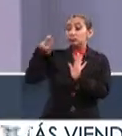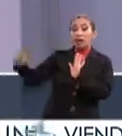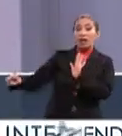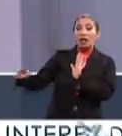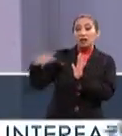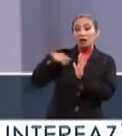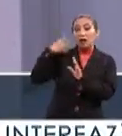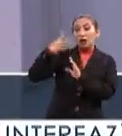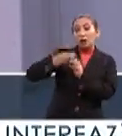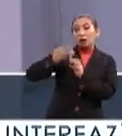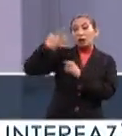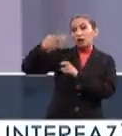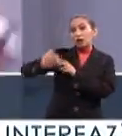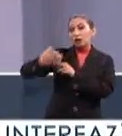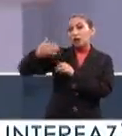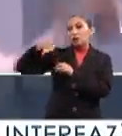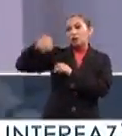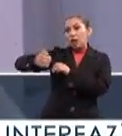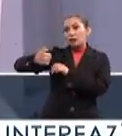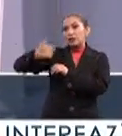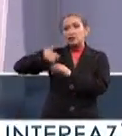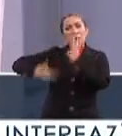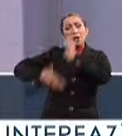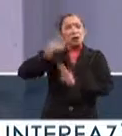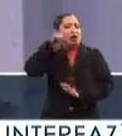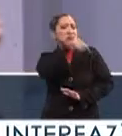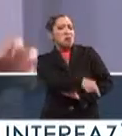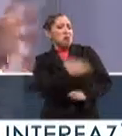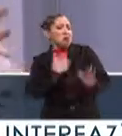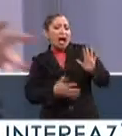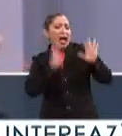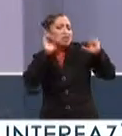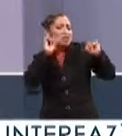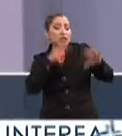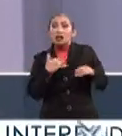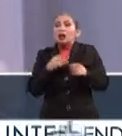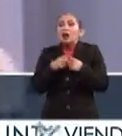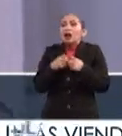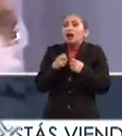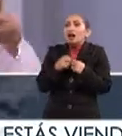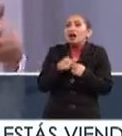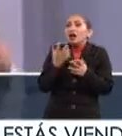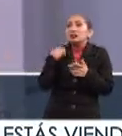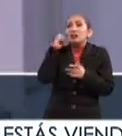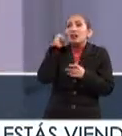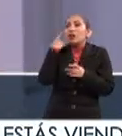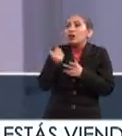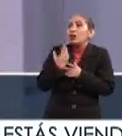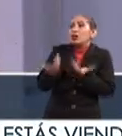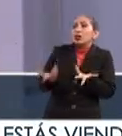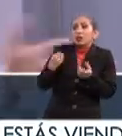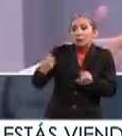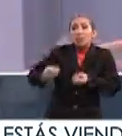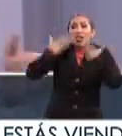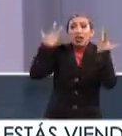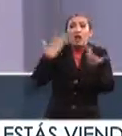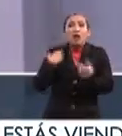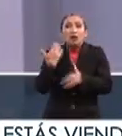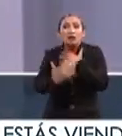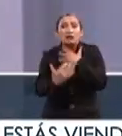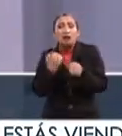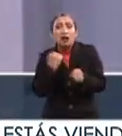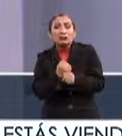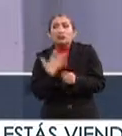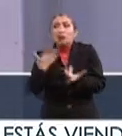el cuarto paso. El quinto paso, pues me voy, y tú ya estás así temblando en la boda de que no se vayan a parar y te dejen ahí plantado, o en los 15